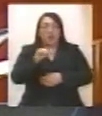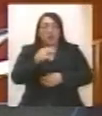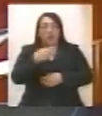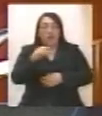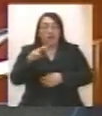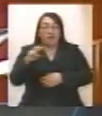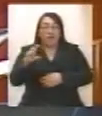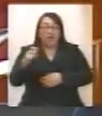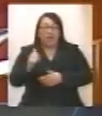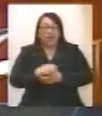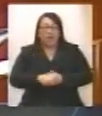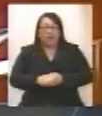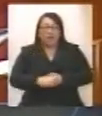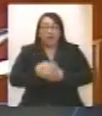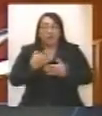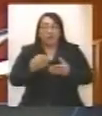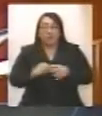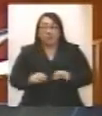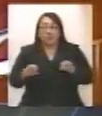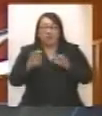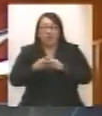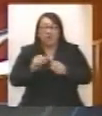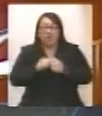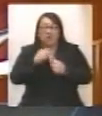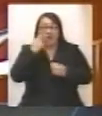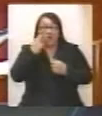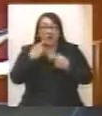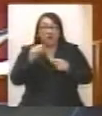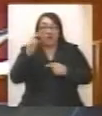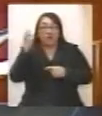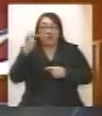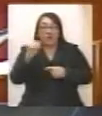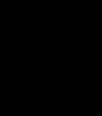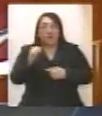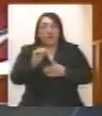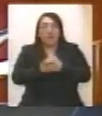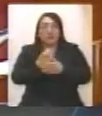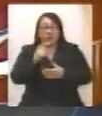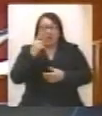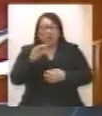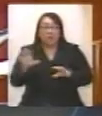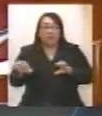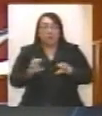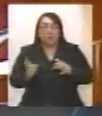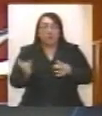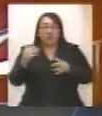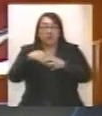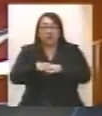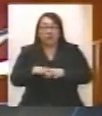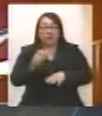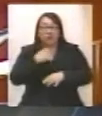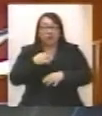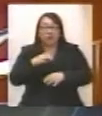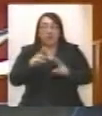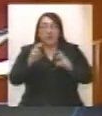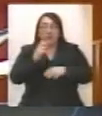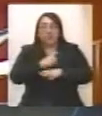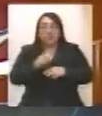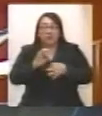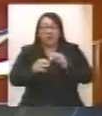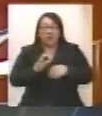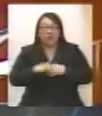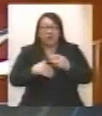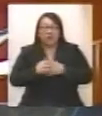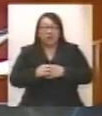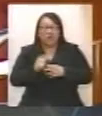Huancavelica, medida mediante el conocido Tren Macho, lograr la inclusión social y el desarrollo económico de